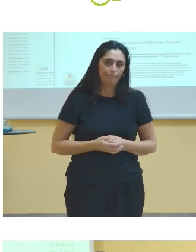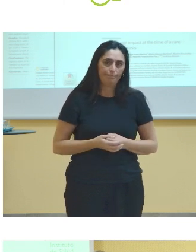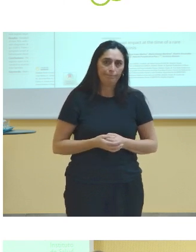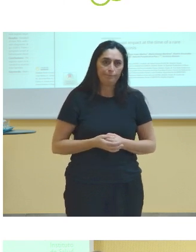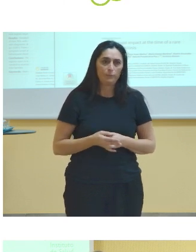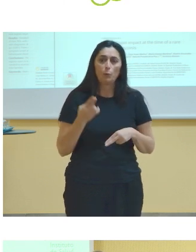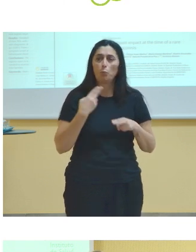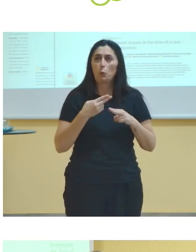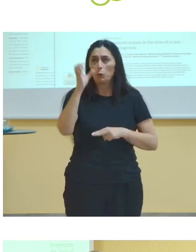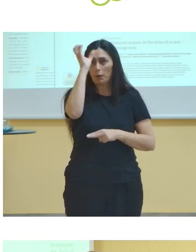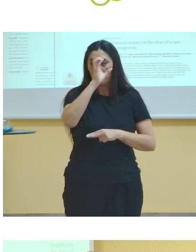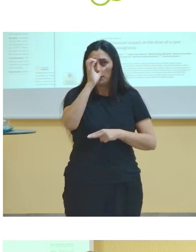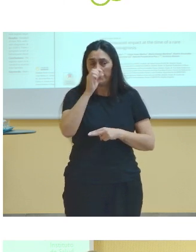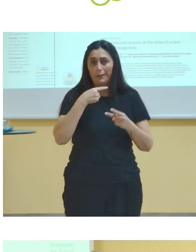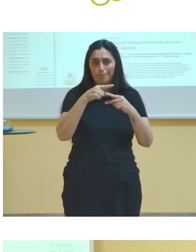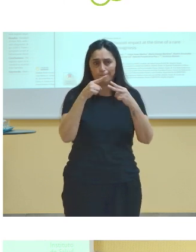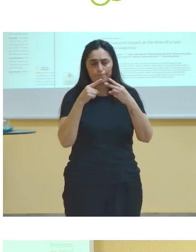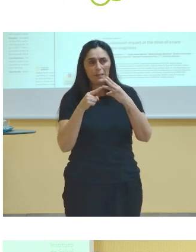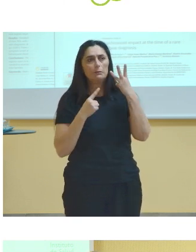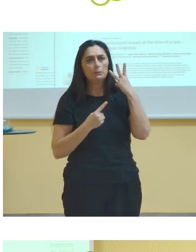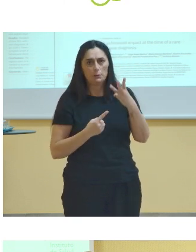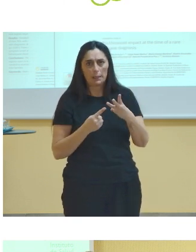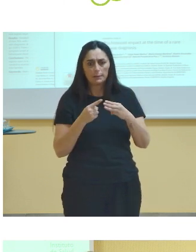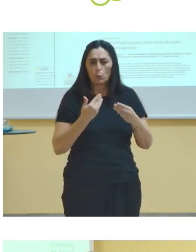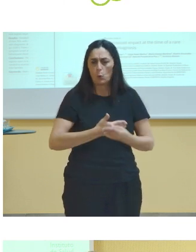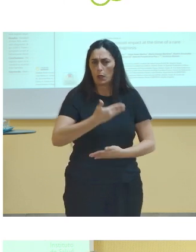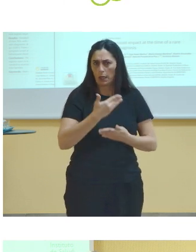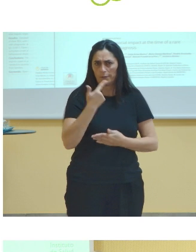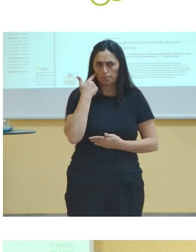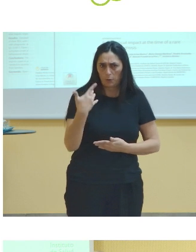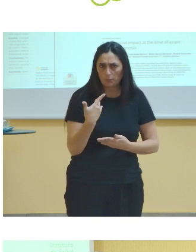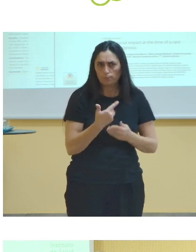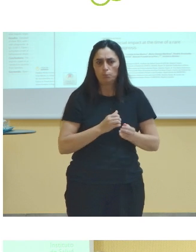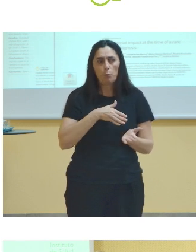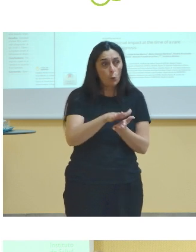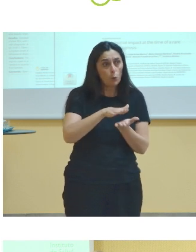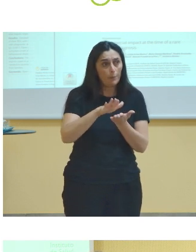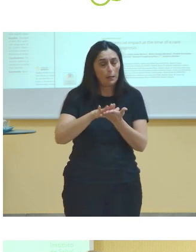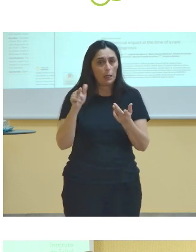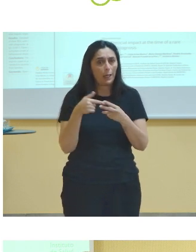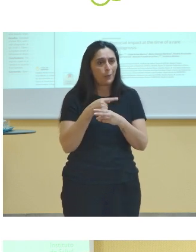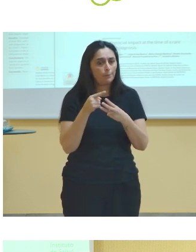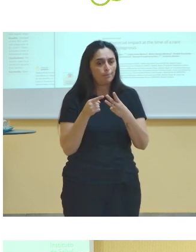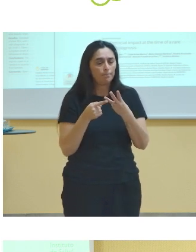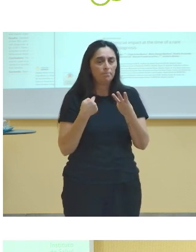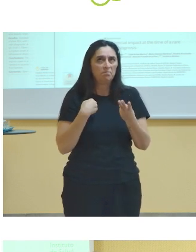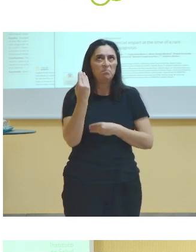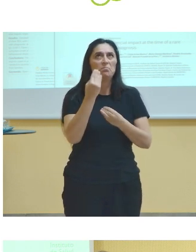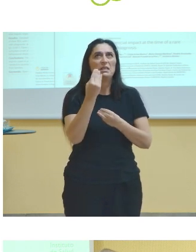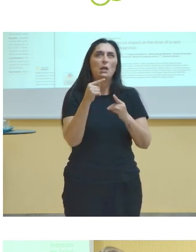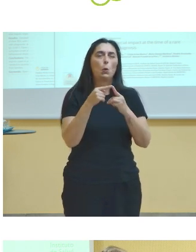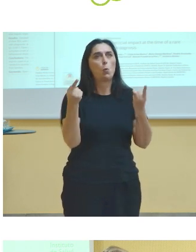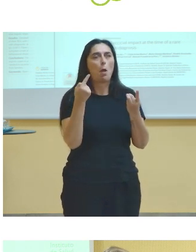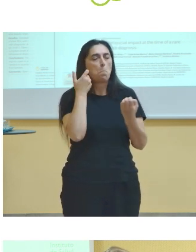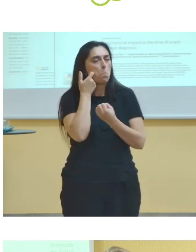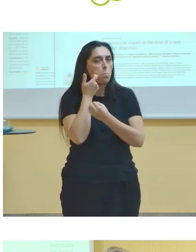Productos científicos, pues 3 artículos científicos publicados en revistas de alto impacto, que lo único que al final, cuando nosotros pensamos en el